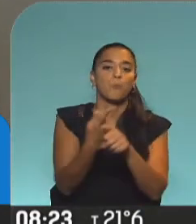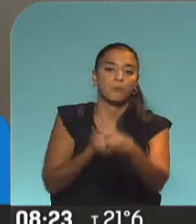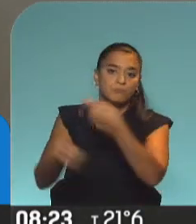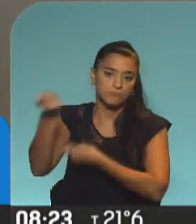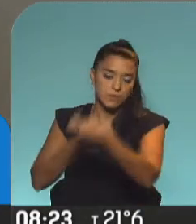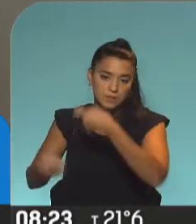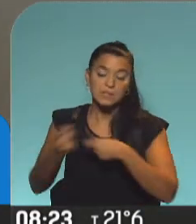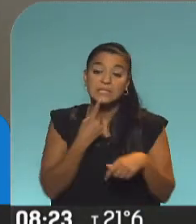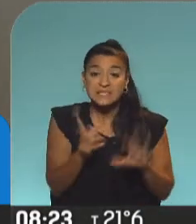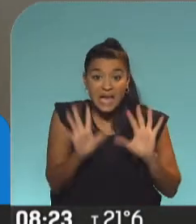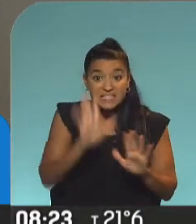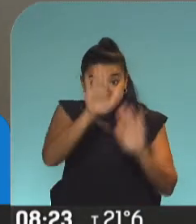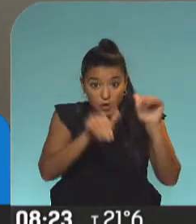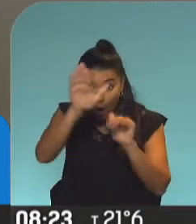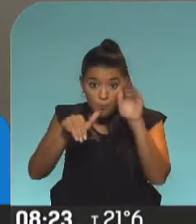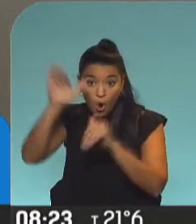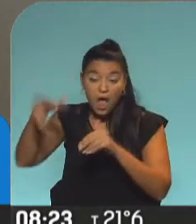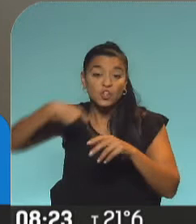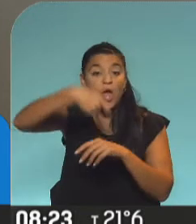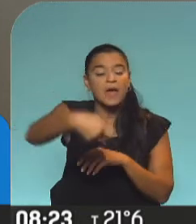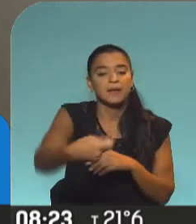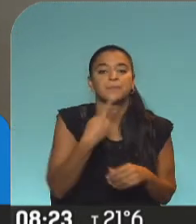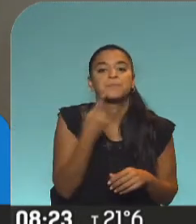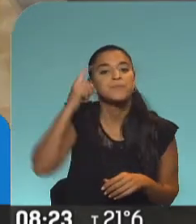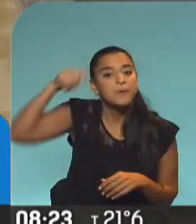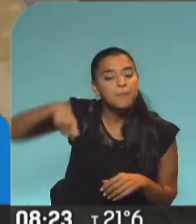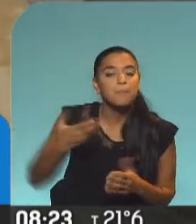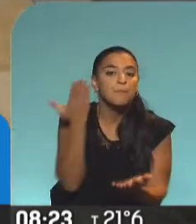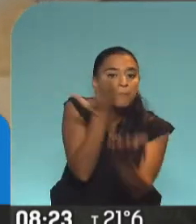pretende que con esta convocatoria de acreedores, el magistrado